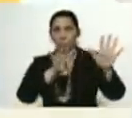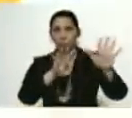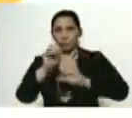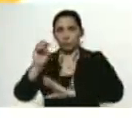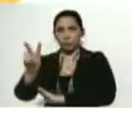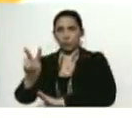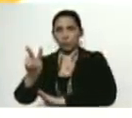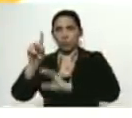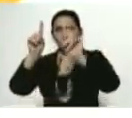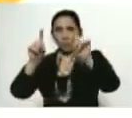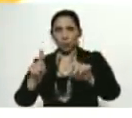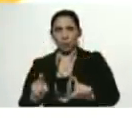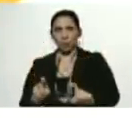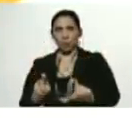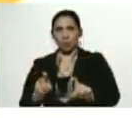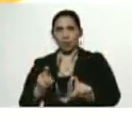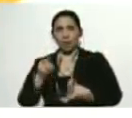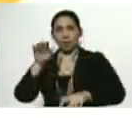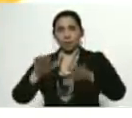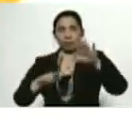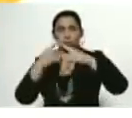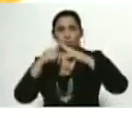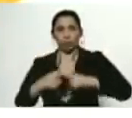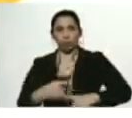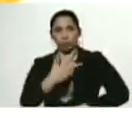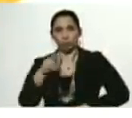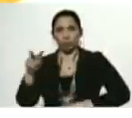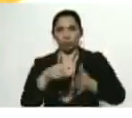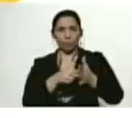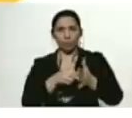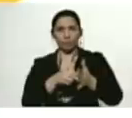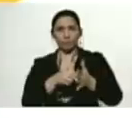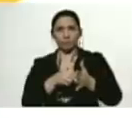987.902 pruebas. Eso hace un total de